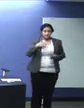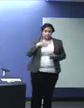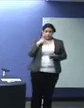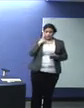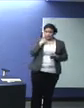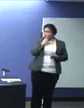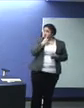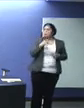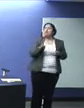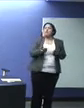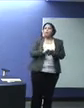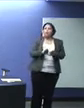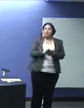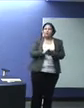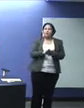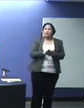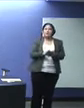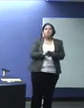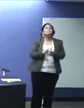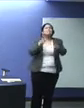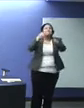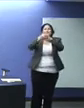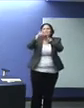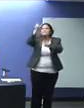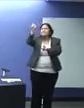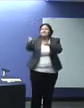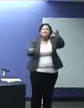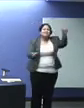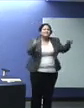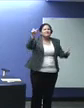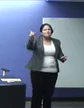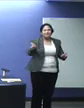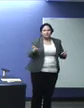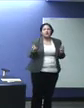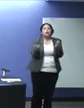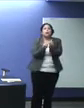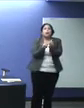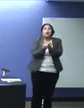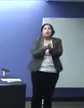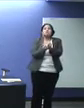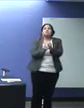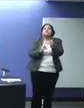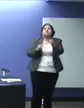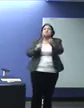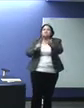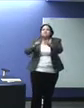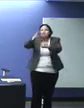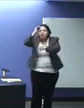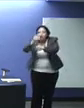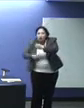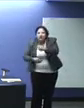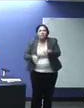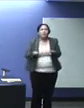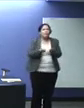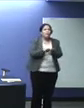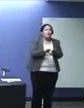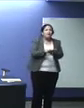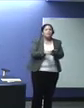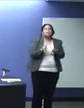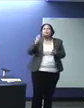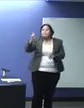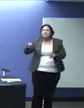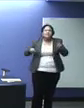que acentúa la subjetividad, la contingencia, el conflicto y la discontinuidad de la experiencia de la discapacidad y de las